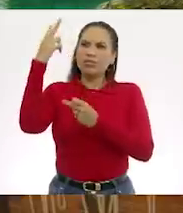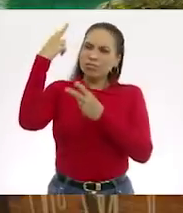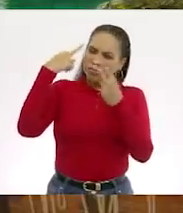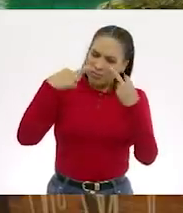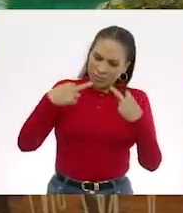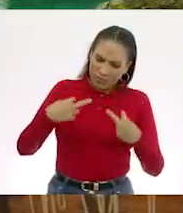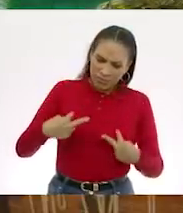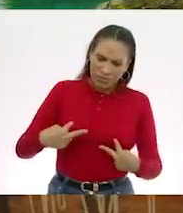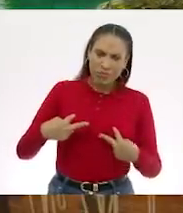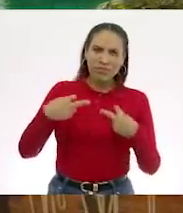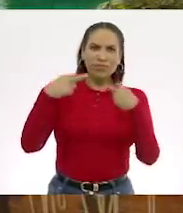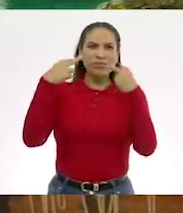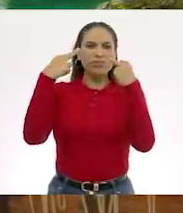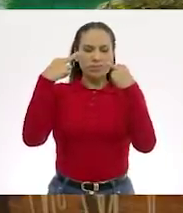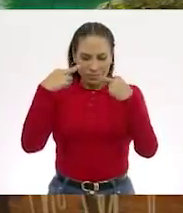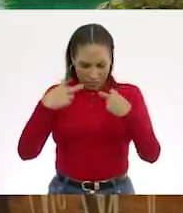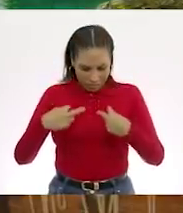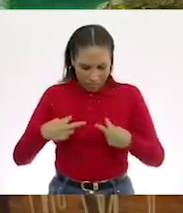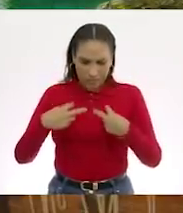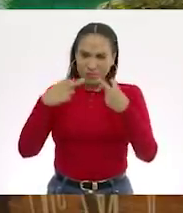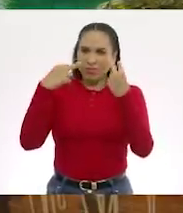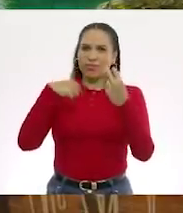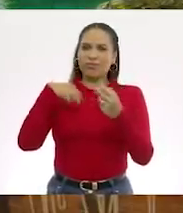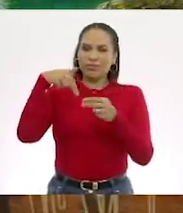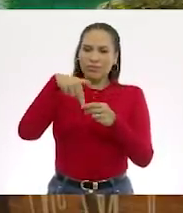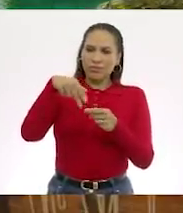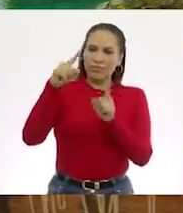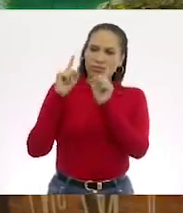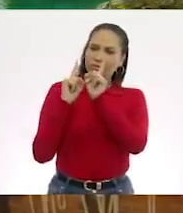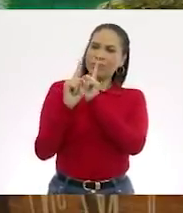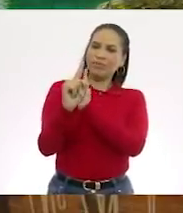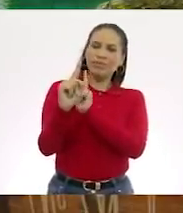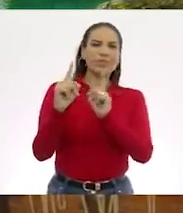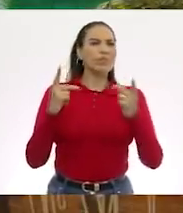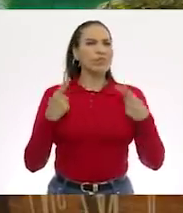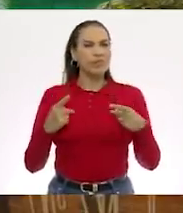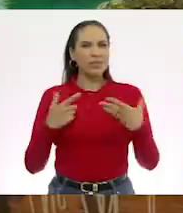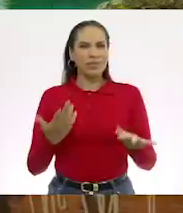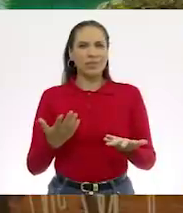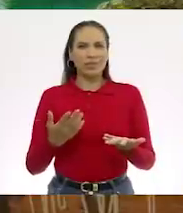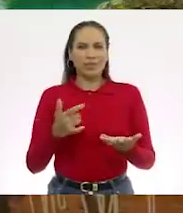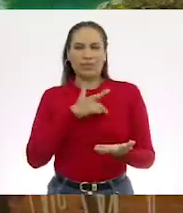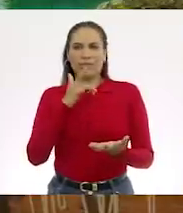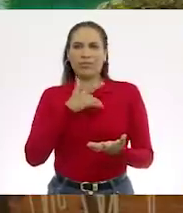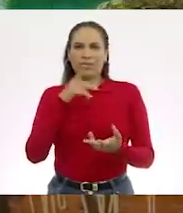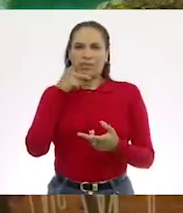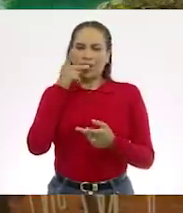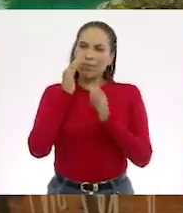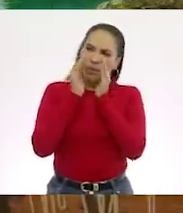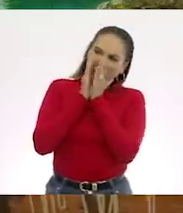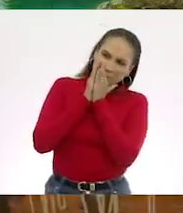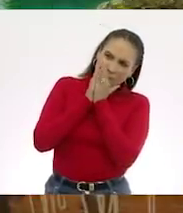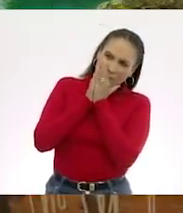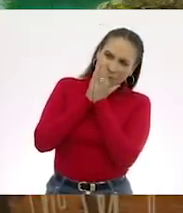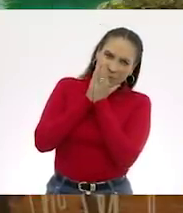quedaba viendo. Cuando pasaba al lado de otros invitados, podía notar que susurraban